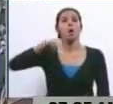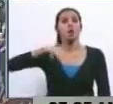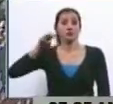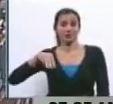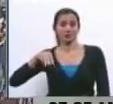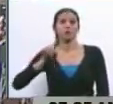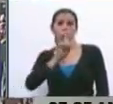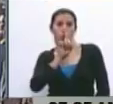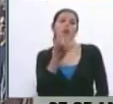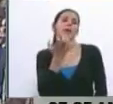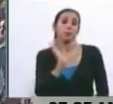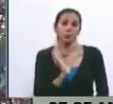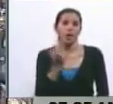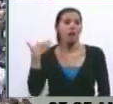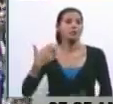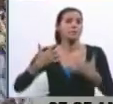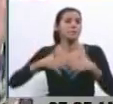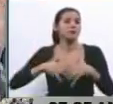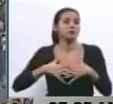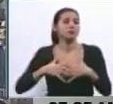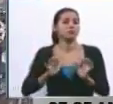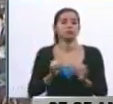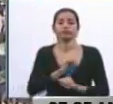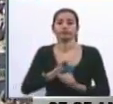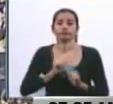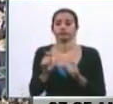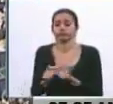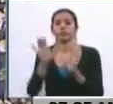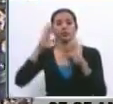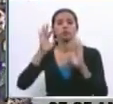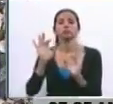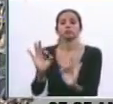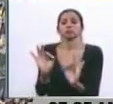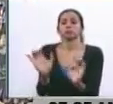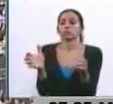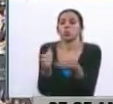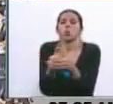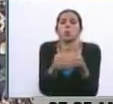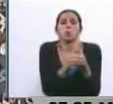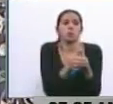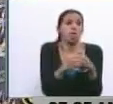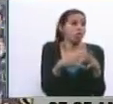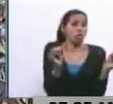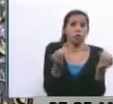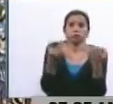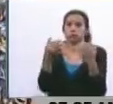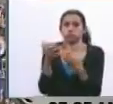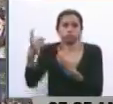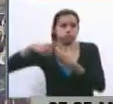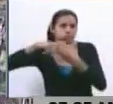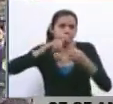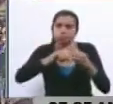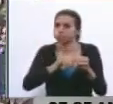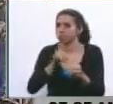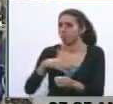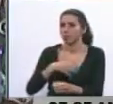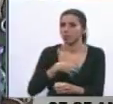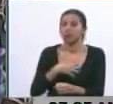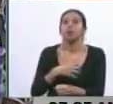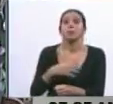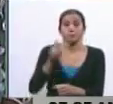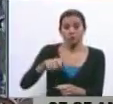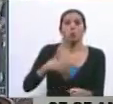En Movilnet era una empresa que atendía a las élites, que atendía a todo aquel que pudiera pagar altos